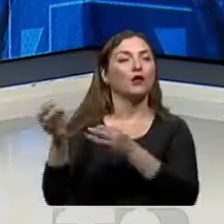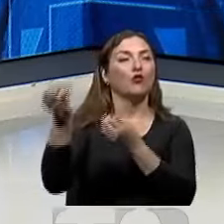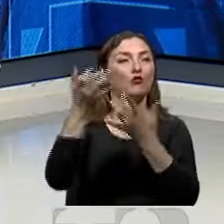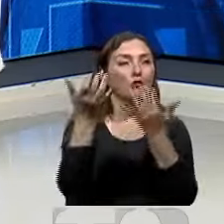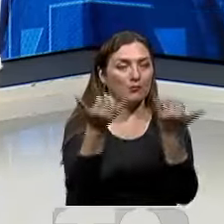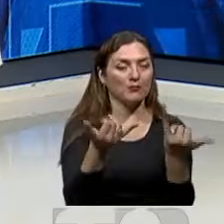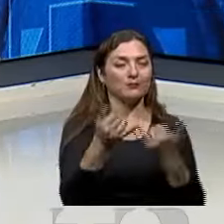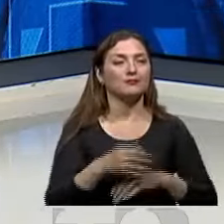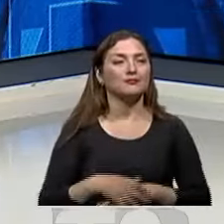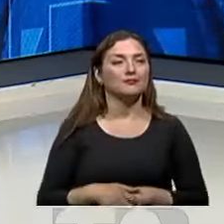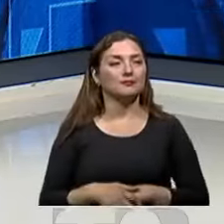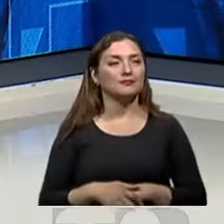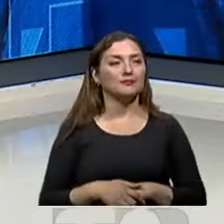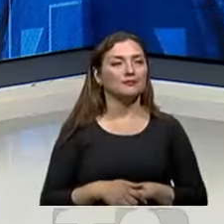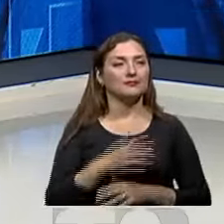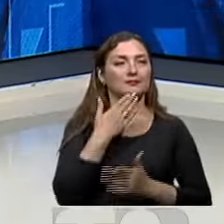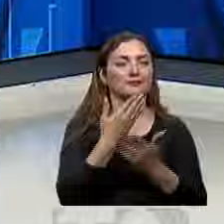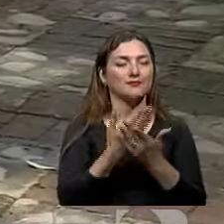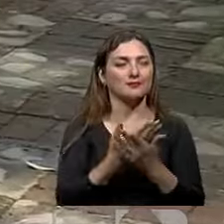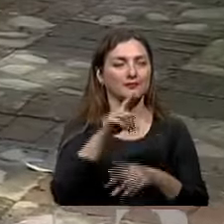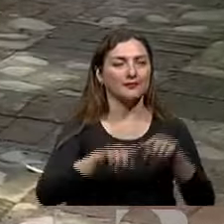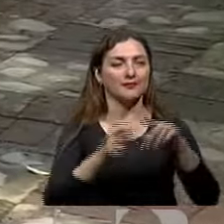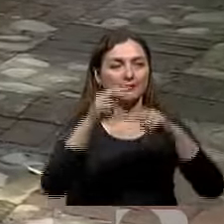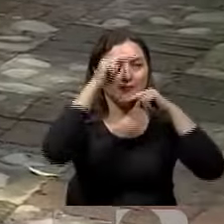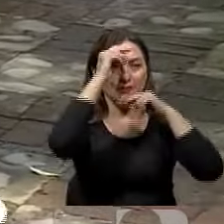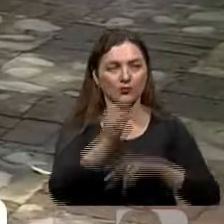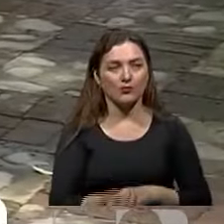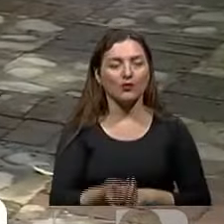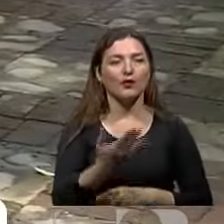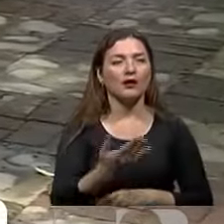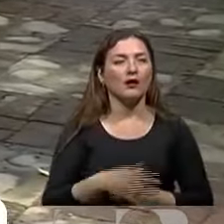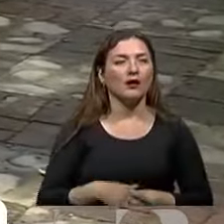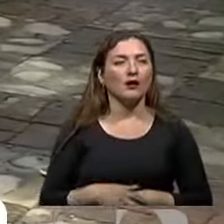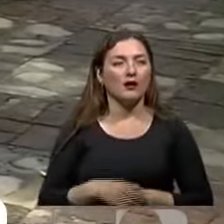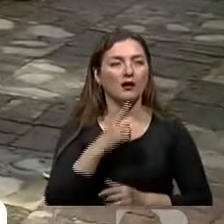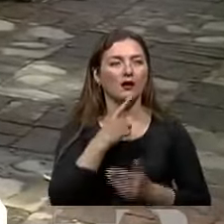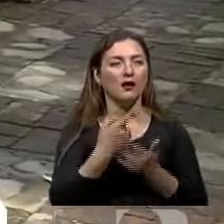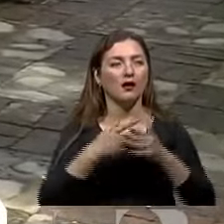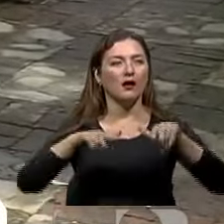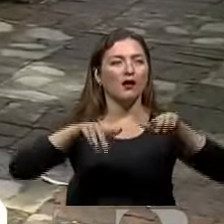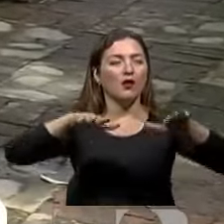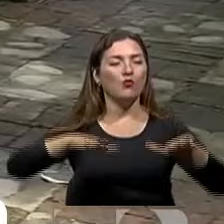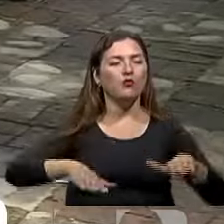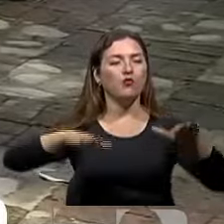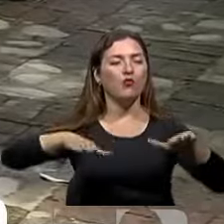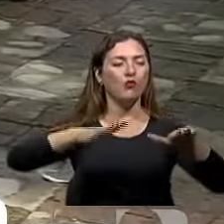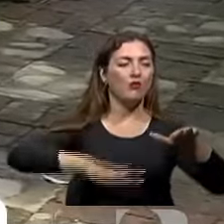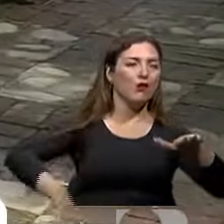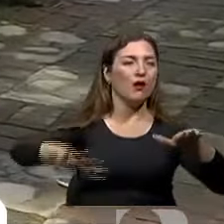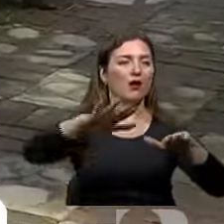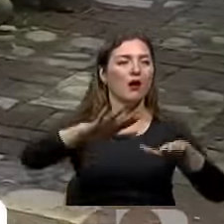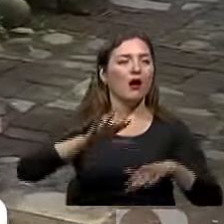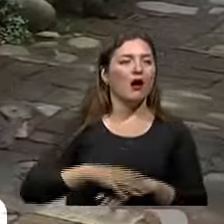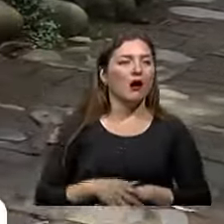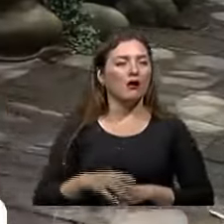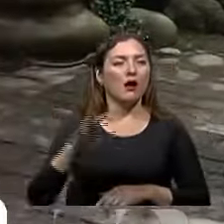Rocío, adelante. Gracias en estudios y amigos televidentes, buenos días. Como ustedes lo anunciaron, nos encontramos en el sector de Landangui, en